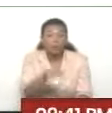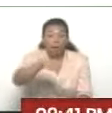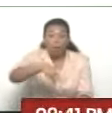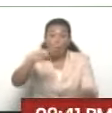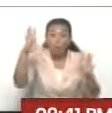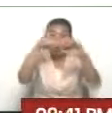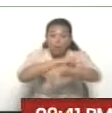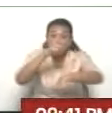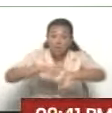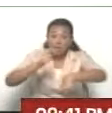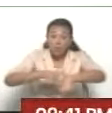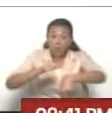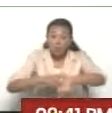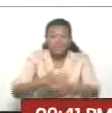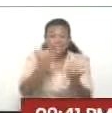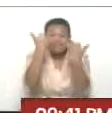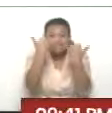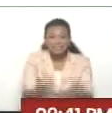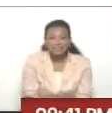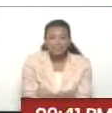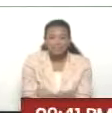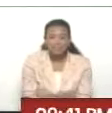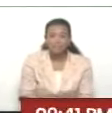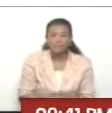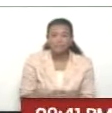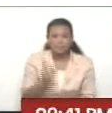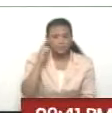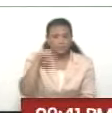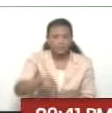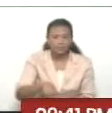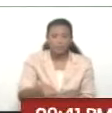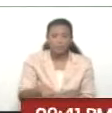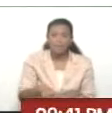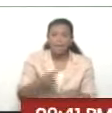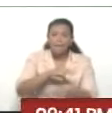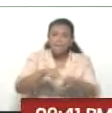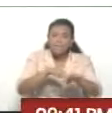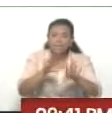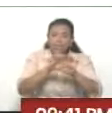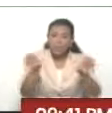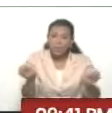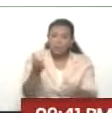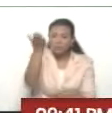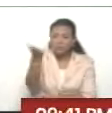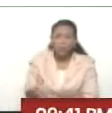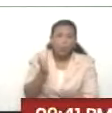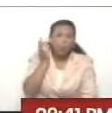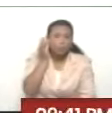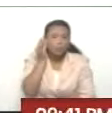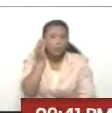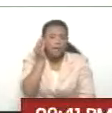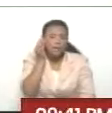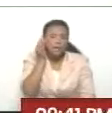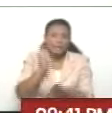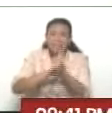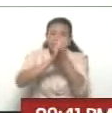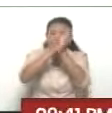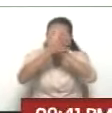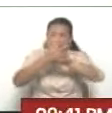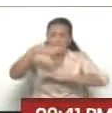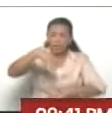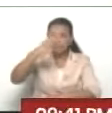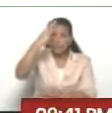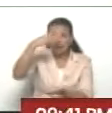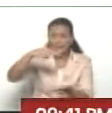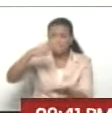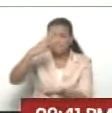allá de inmediato nuestra maestra mayor, la ministra Yelitze